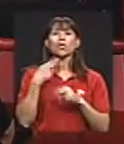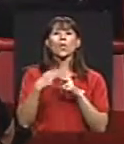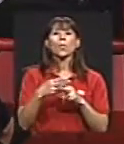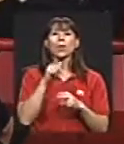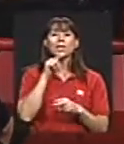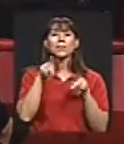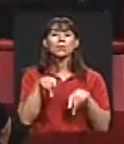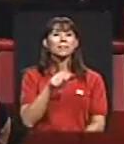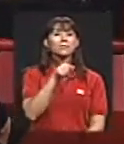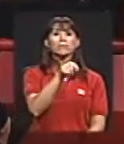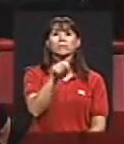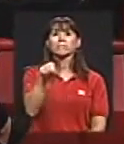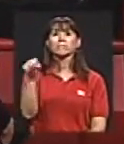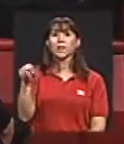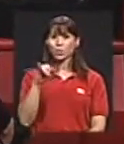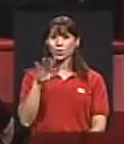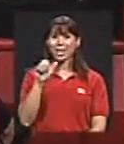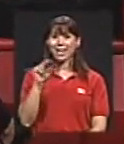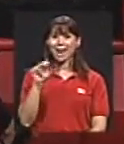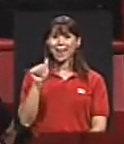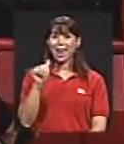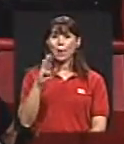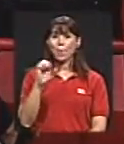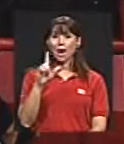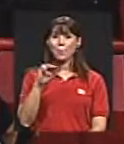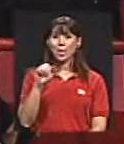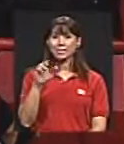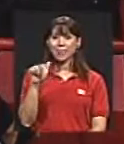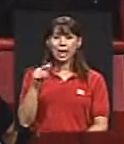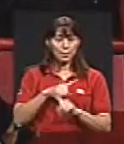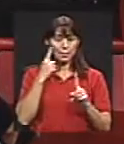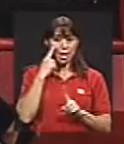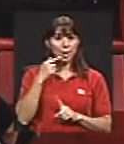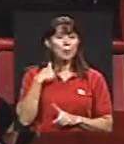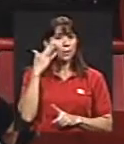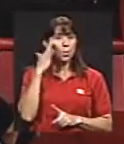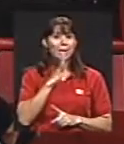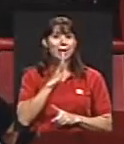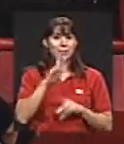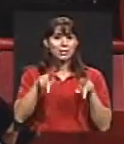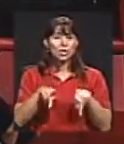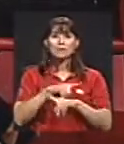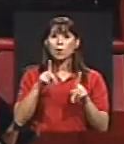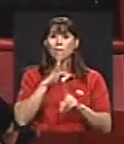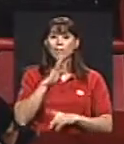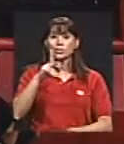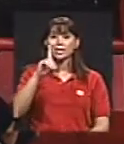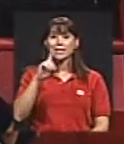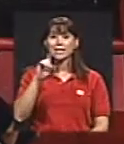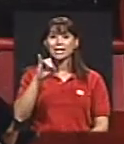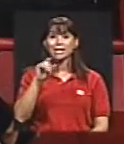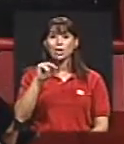es escogida mire a mí me preocupa yo no a mí no me gusta hablar de personas pero hablemos doña dinorah garro ya en ahora hágalo tiene un parentesco